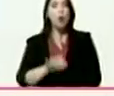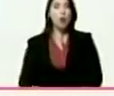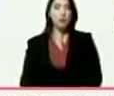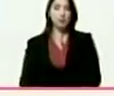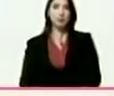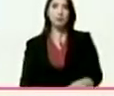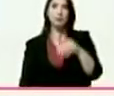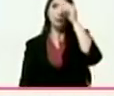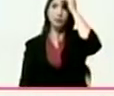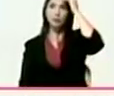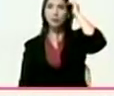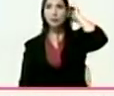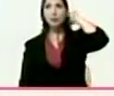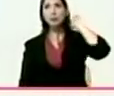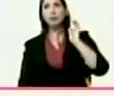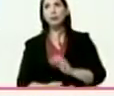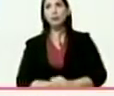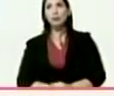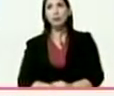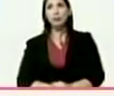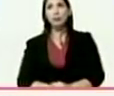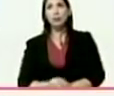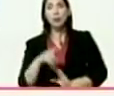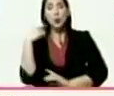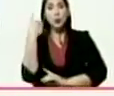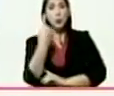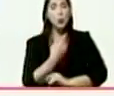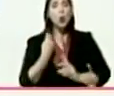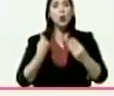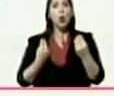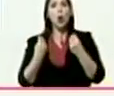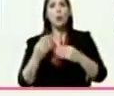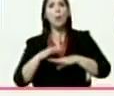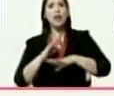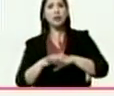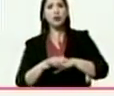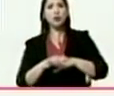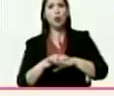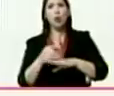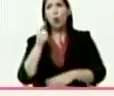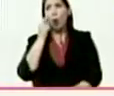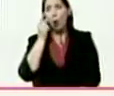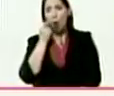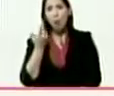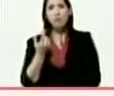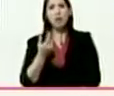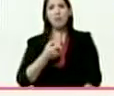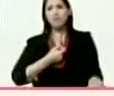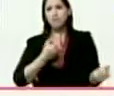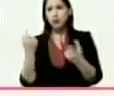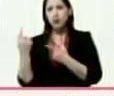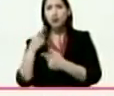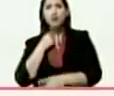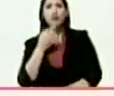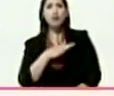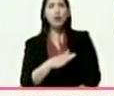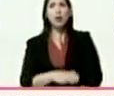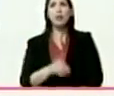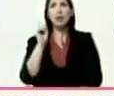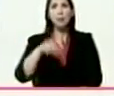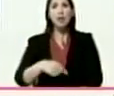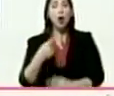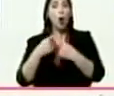helicópteros, como ocurrió con Alberto Lovera, que apareció en las playas de Lechería, estado Anzoátegui, con Víctor Soto Rojas, que no ha